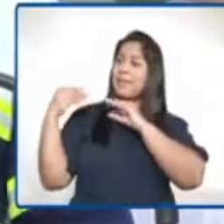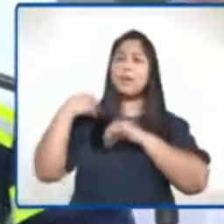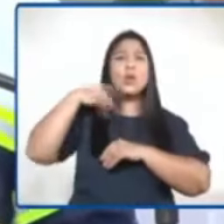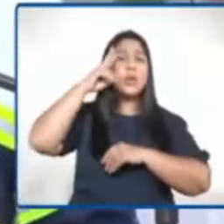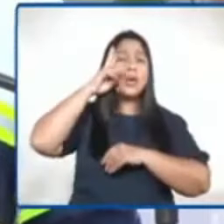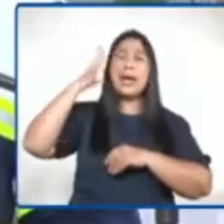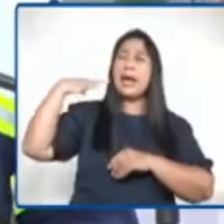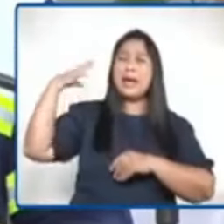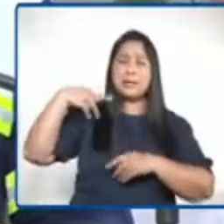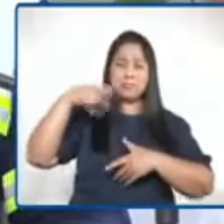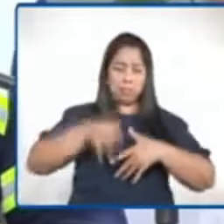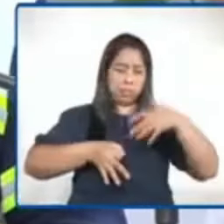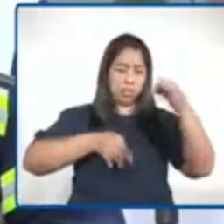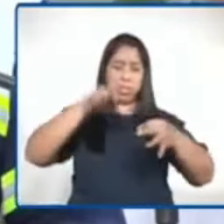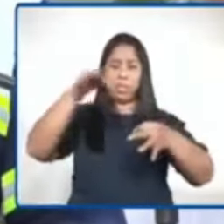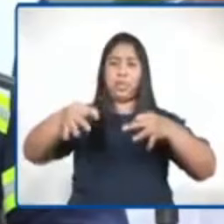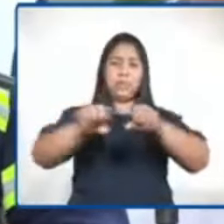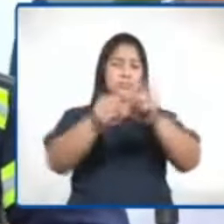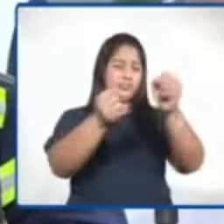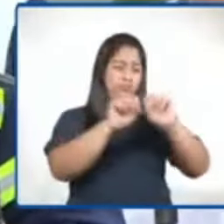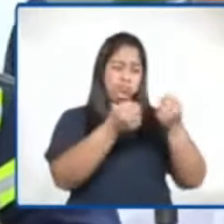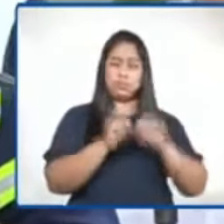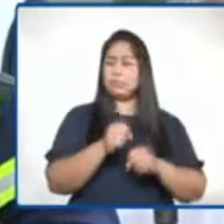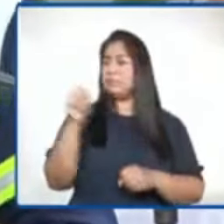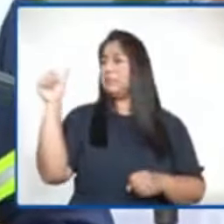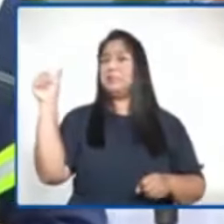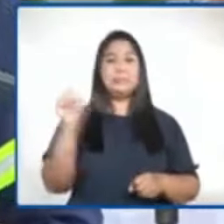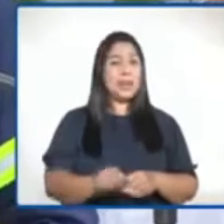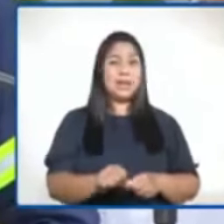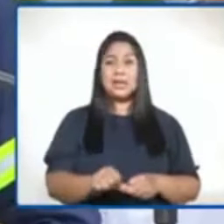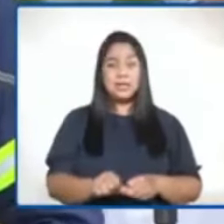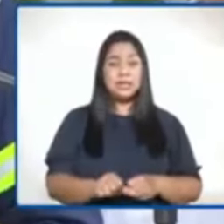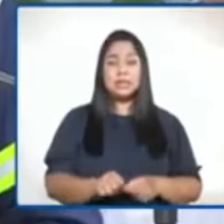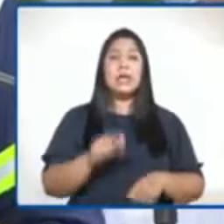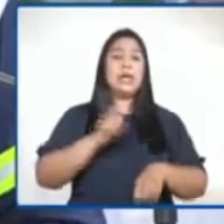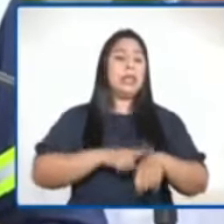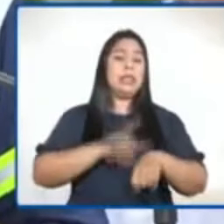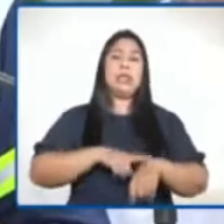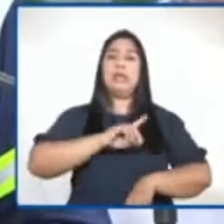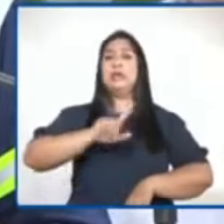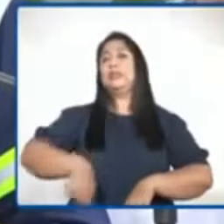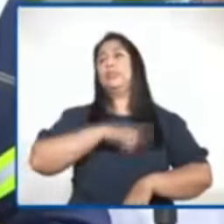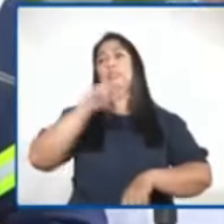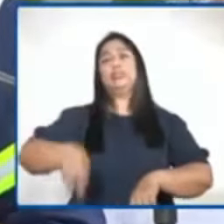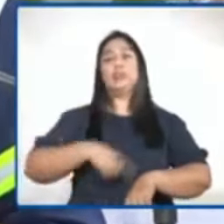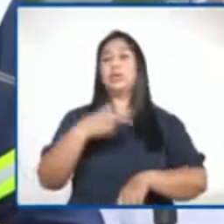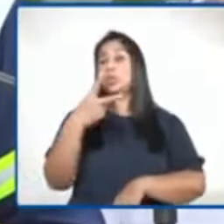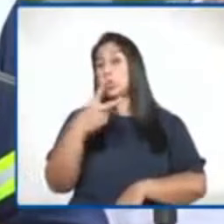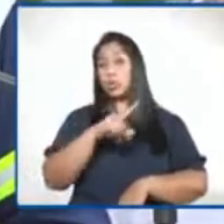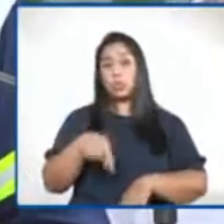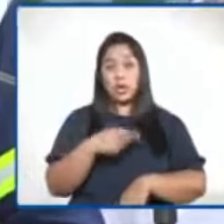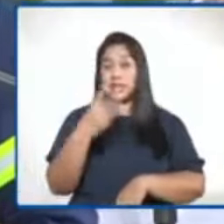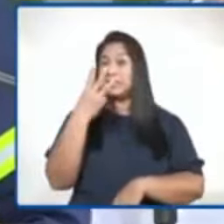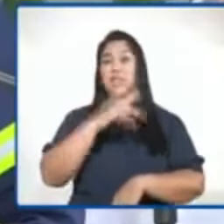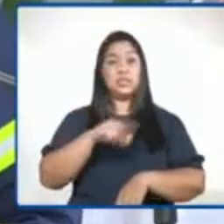llena de baches y estaba en muy malas condiciones. El tiempo de llegada era muy alto. 2-3 horas se hacían desde